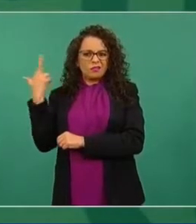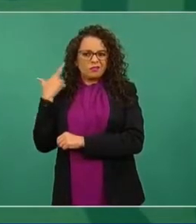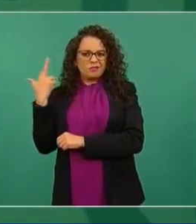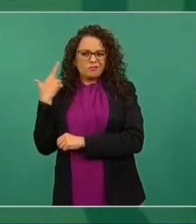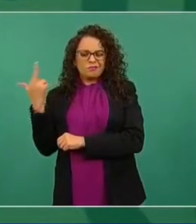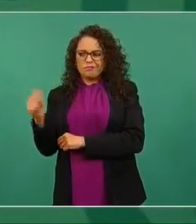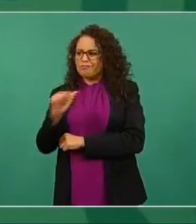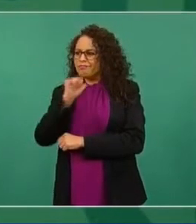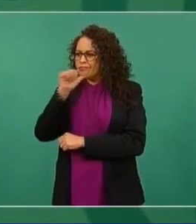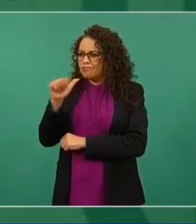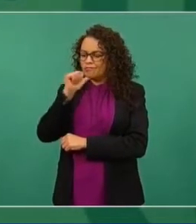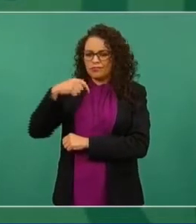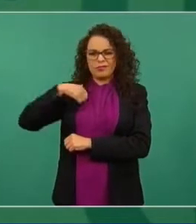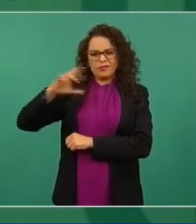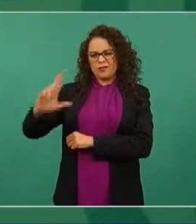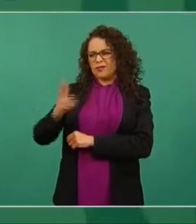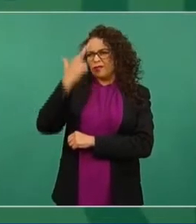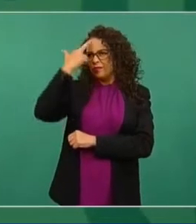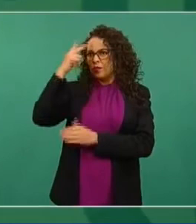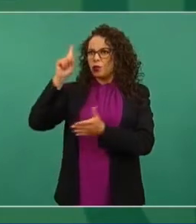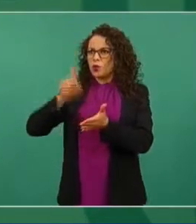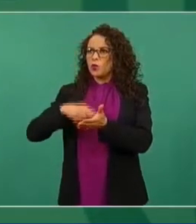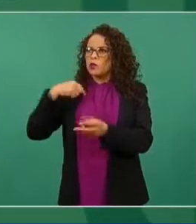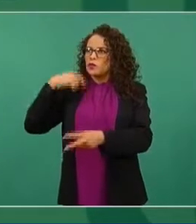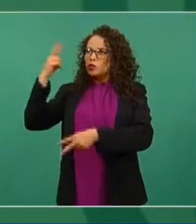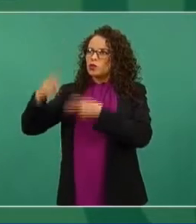y de una estación de León,